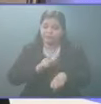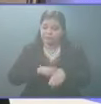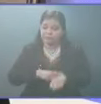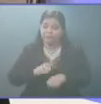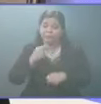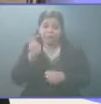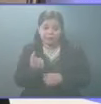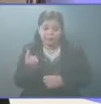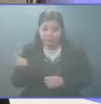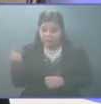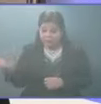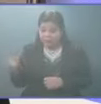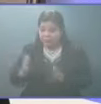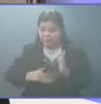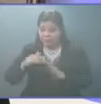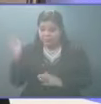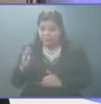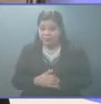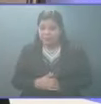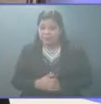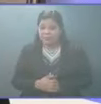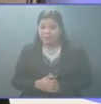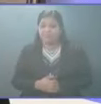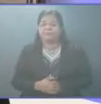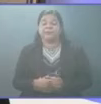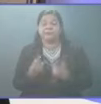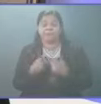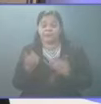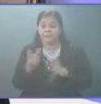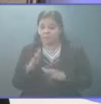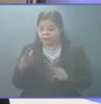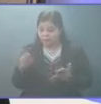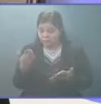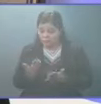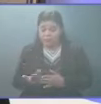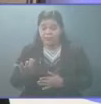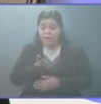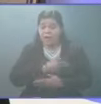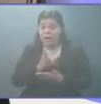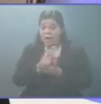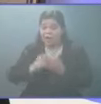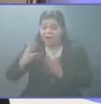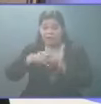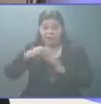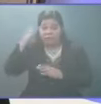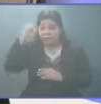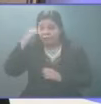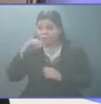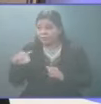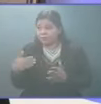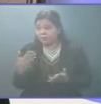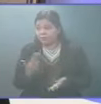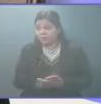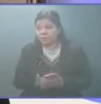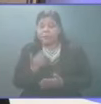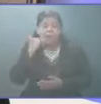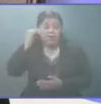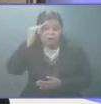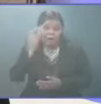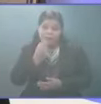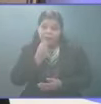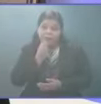persona no tiene la mascarilla. Eso quizás sería la recomendación más importante para el adulto mayor que sale. Ahora, para el adulto